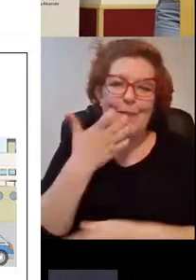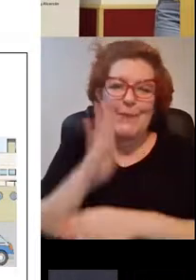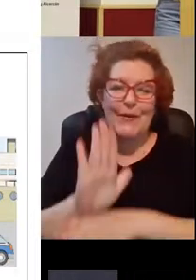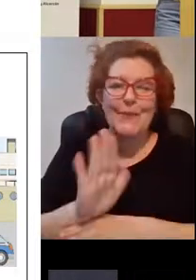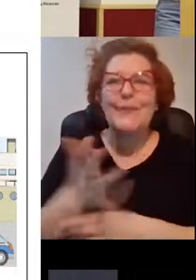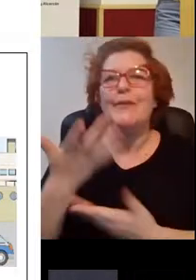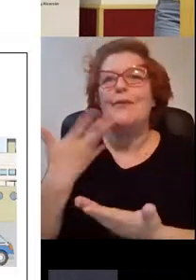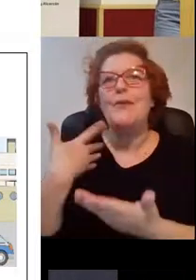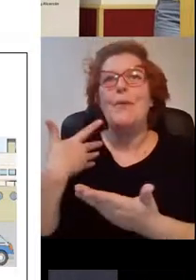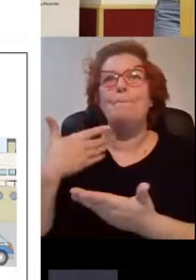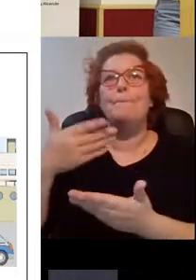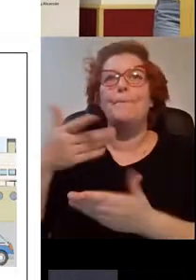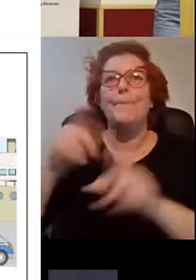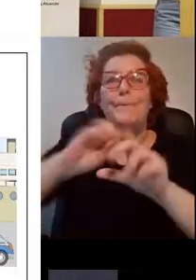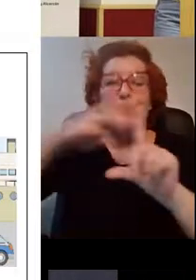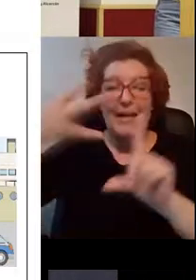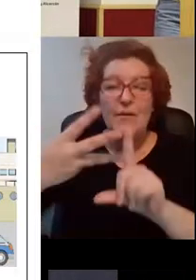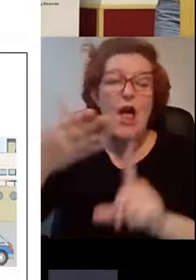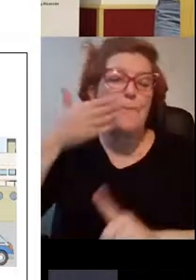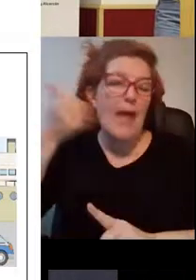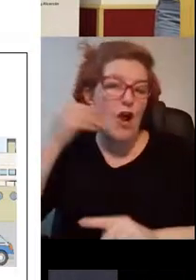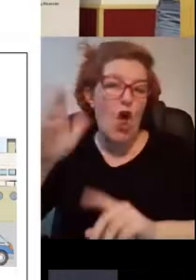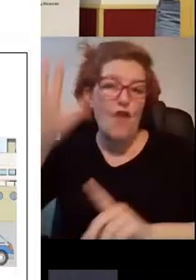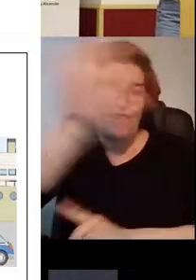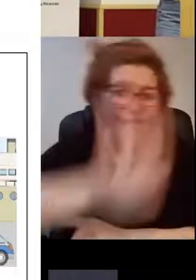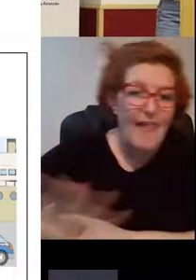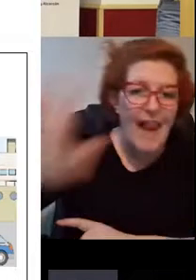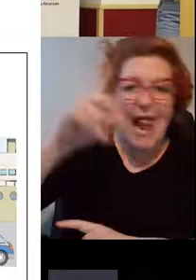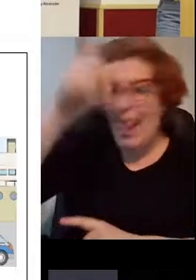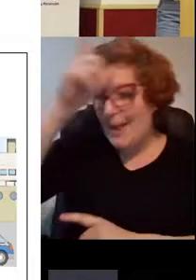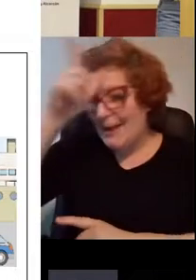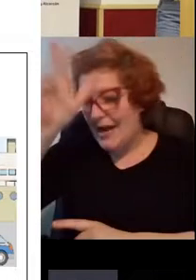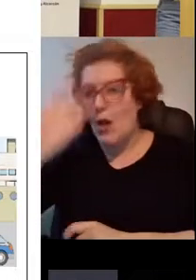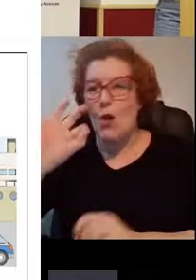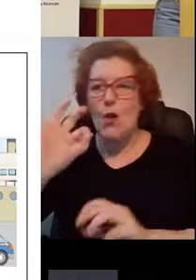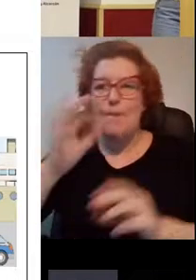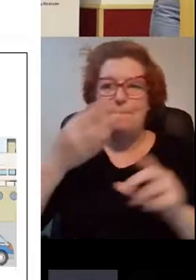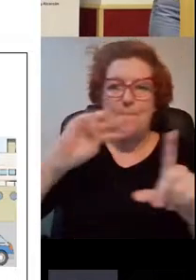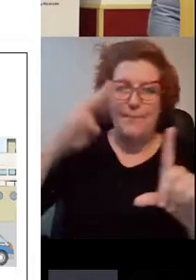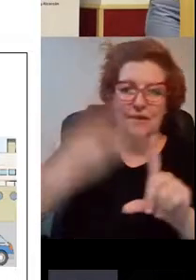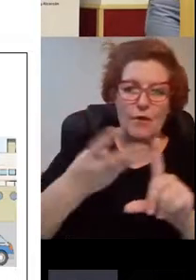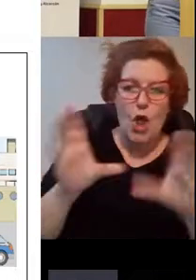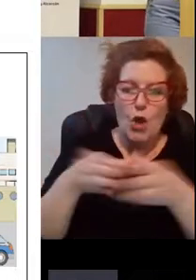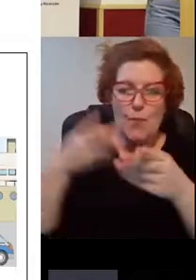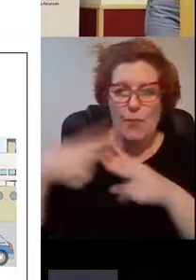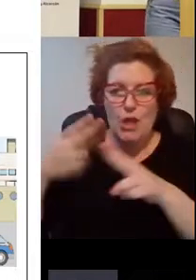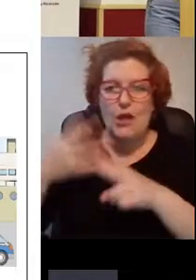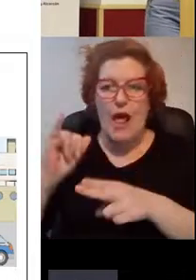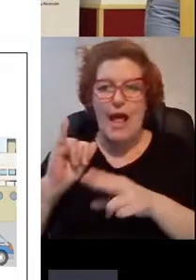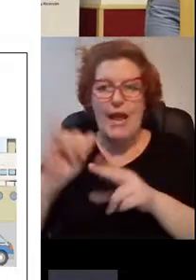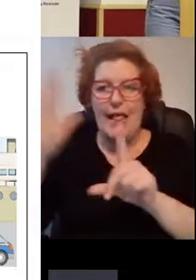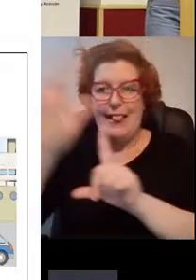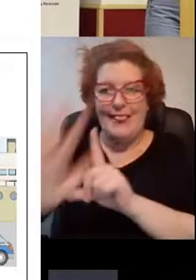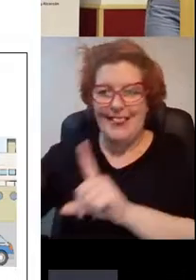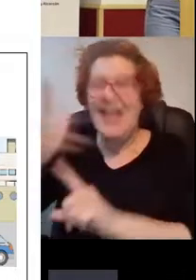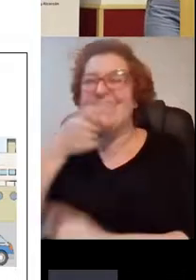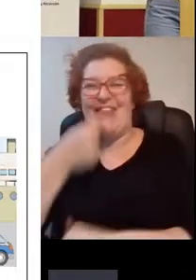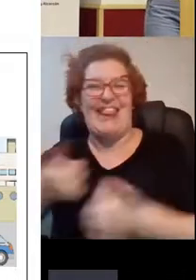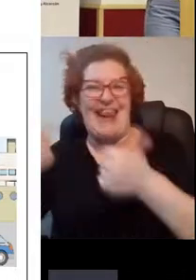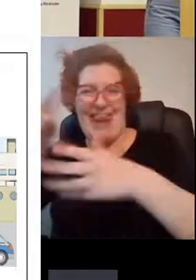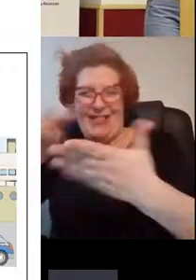Banco Federal Alemán o la página de los partidos, cuentan con este tipo de versiones más sencillas.